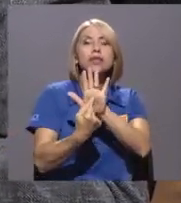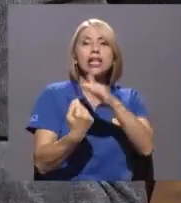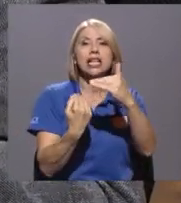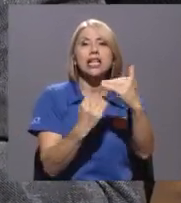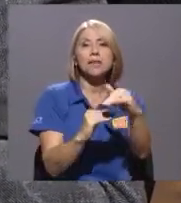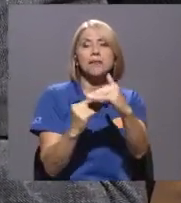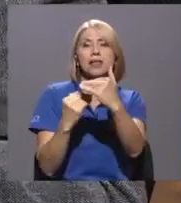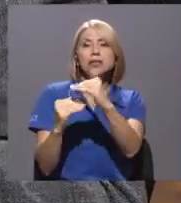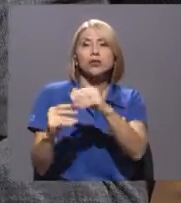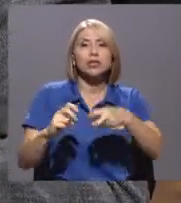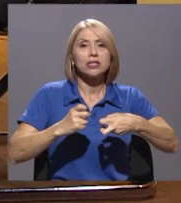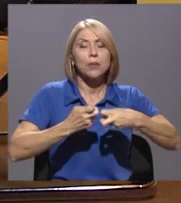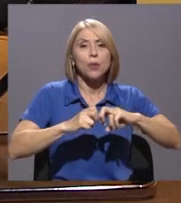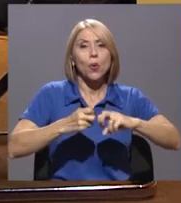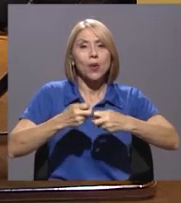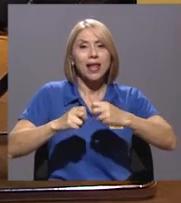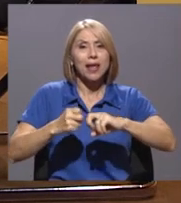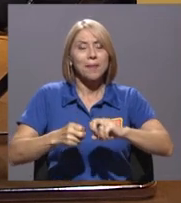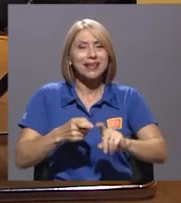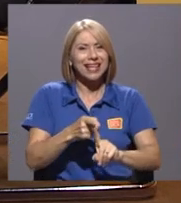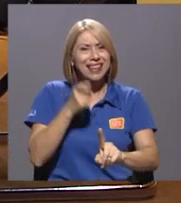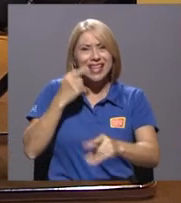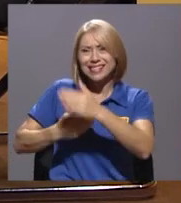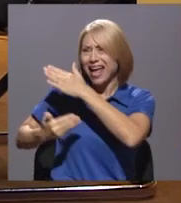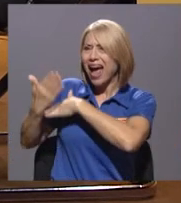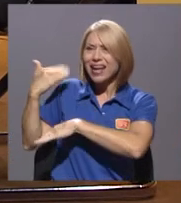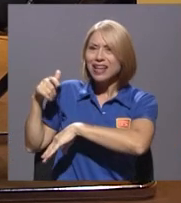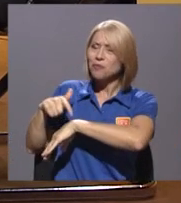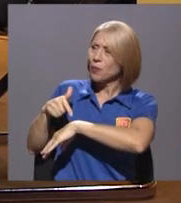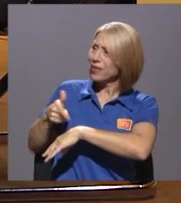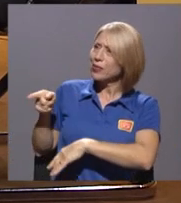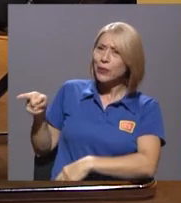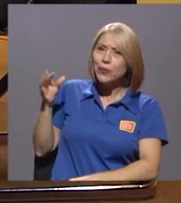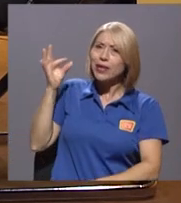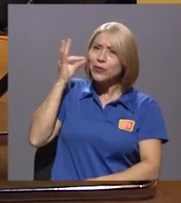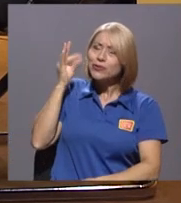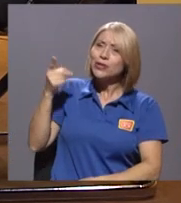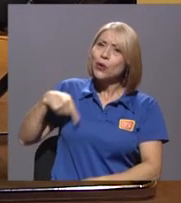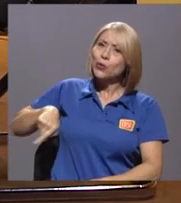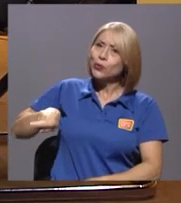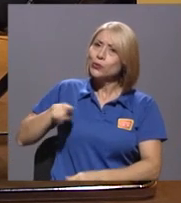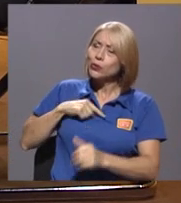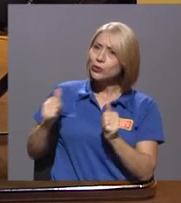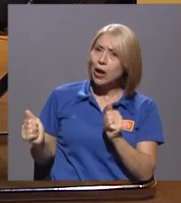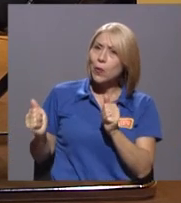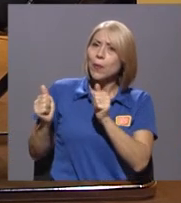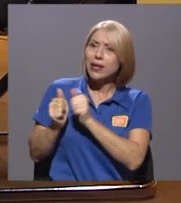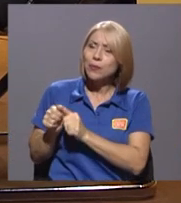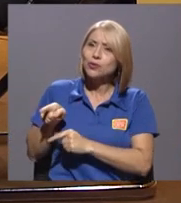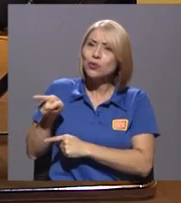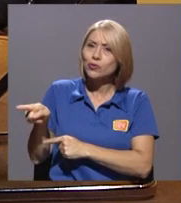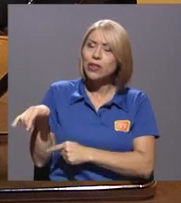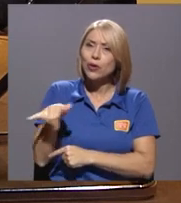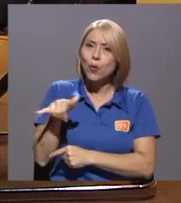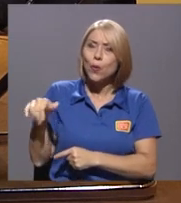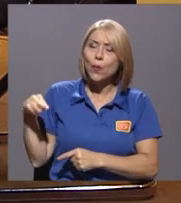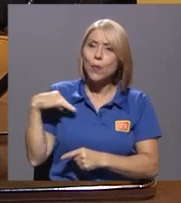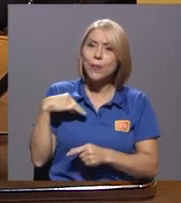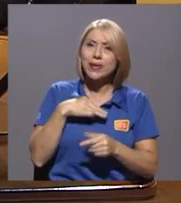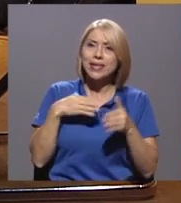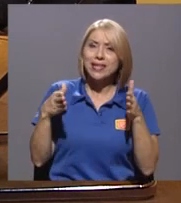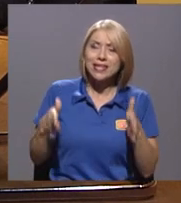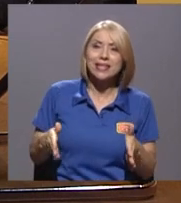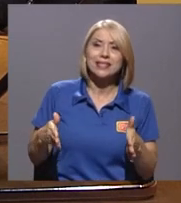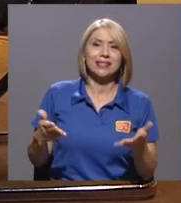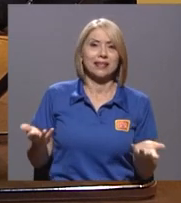aquella comisión doña rocío entonces tuvimos el gusto de acompañarla a usted como ministra y